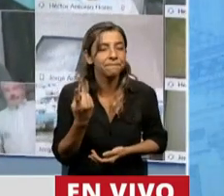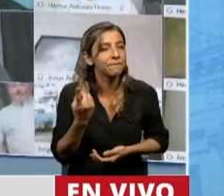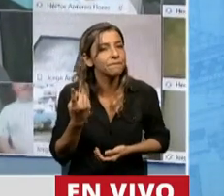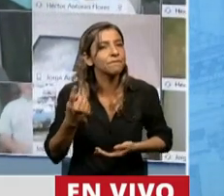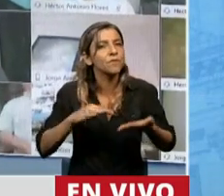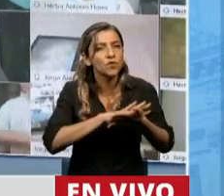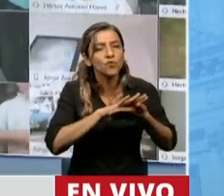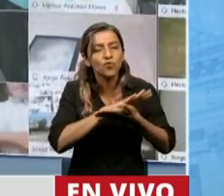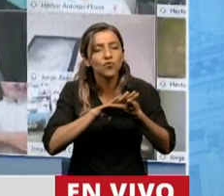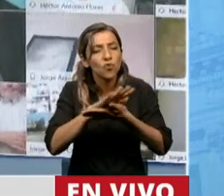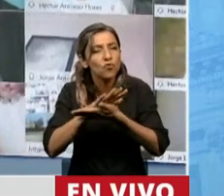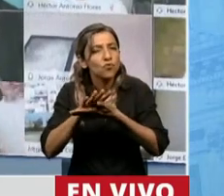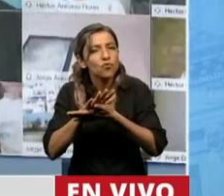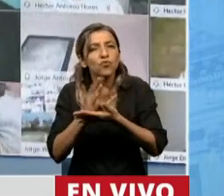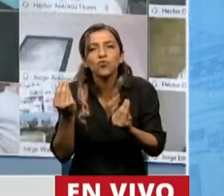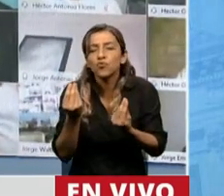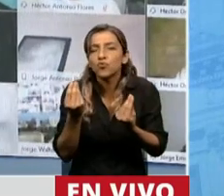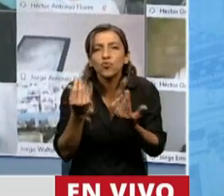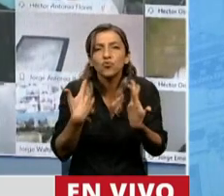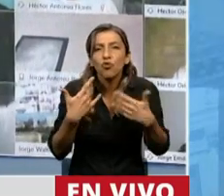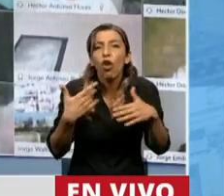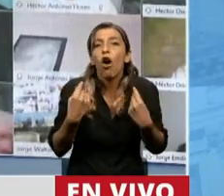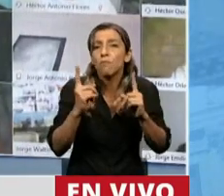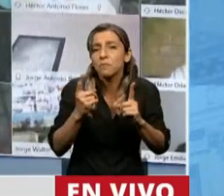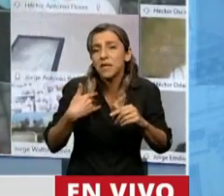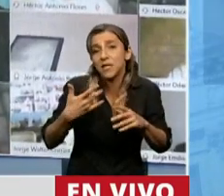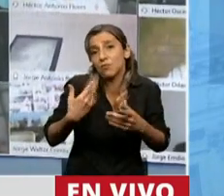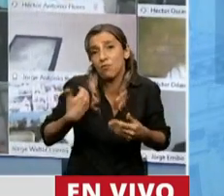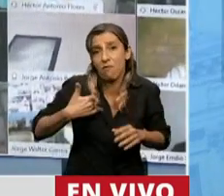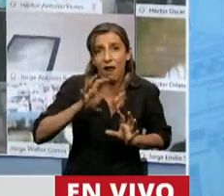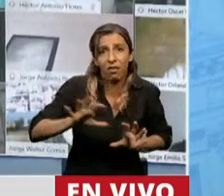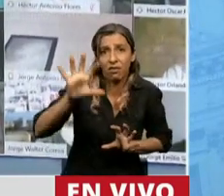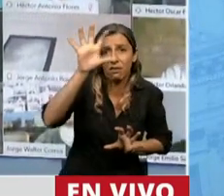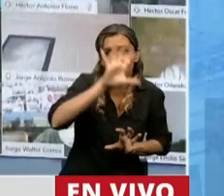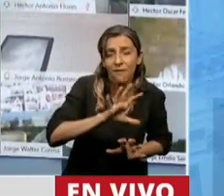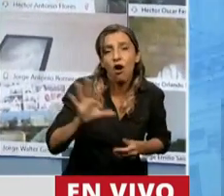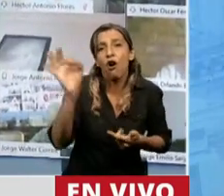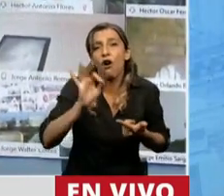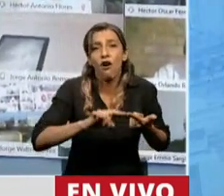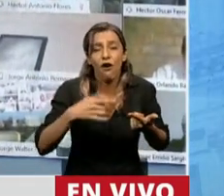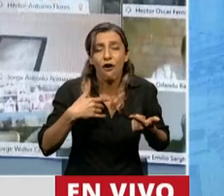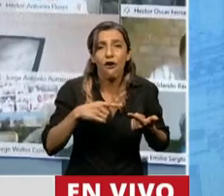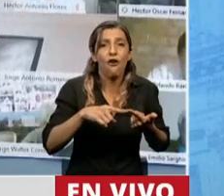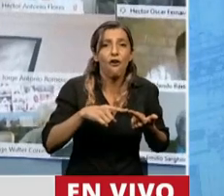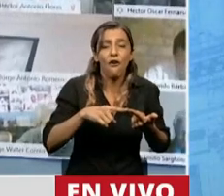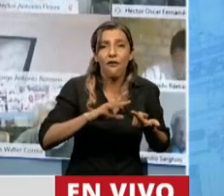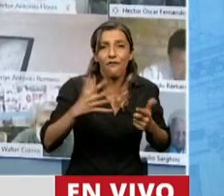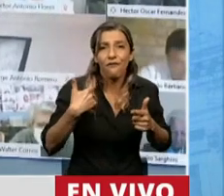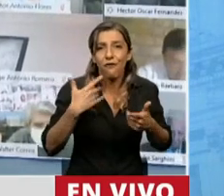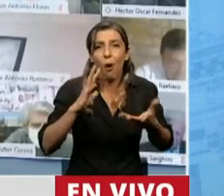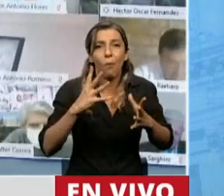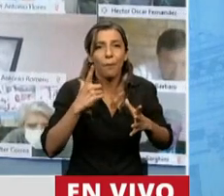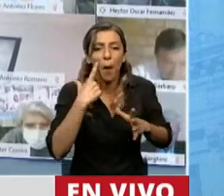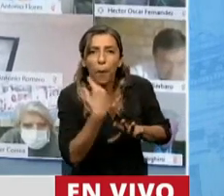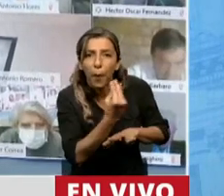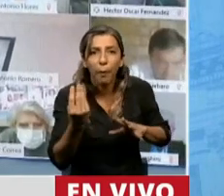o resoluciones de desigualdades estructurales y geográficas, ¿no? Miren, acá me interesa